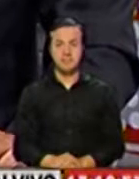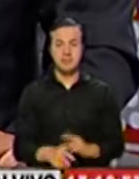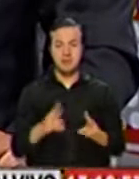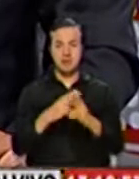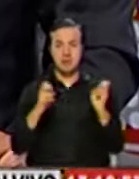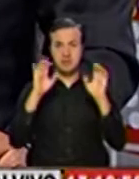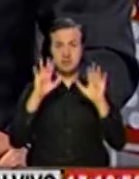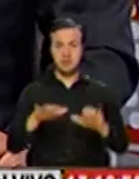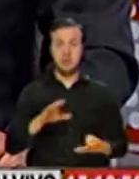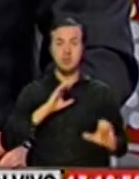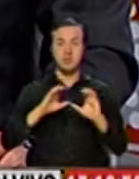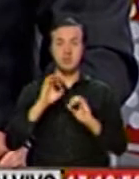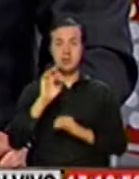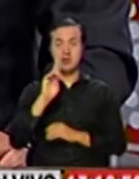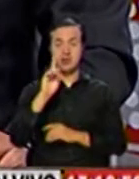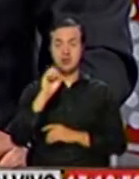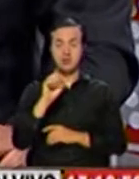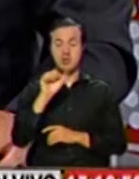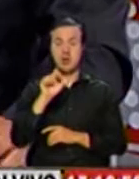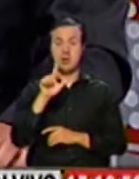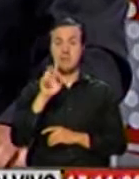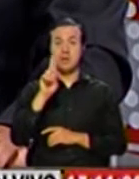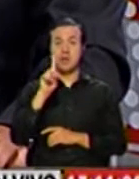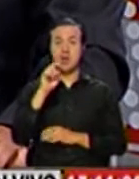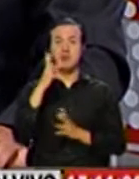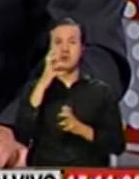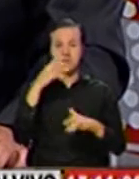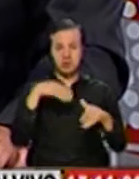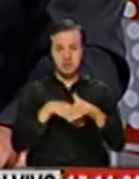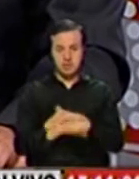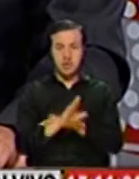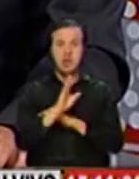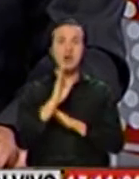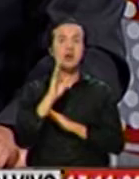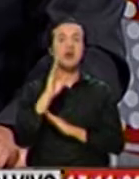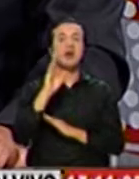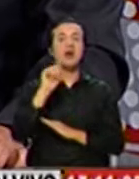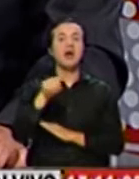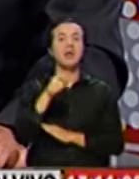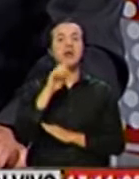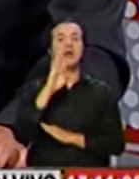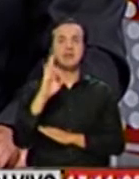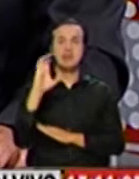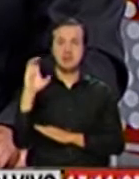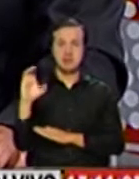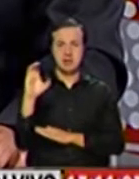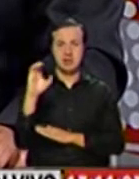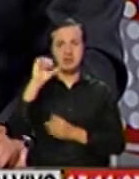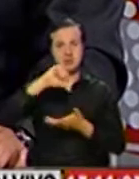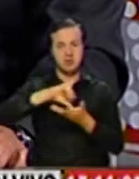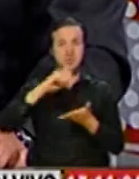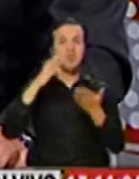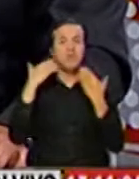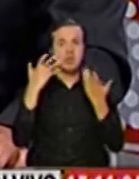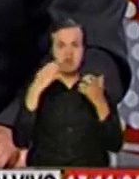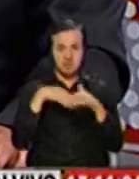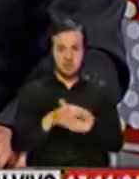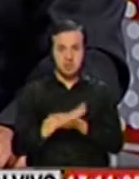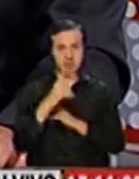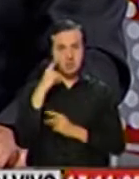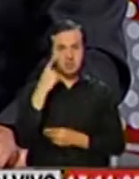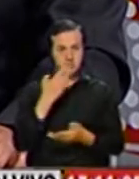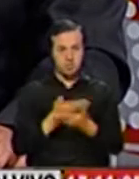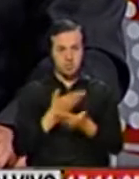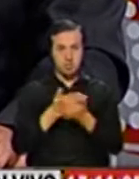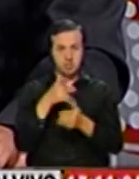Y el exsecretario de Comunicación, Fernando Alvarado Espinel, trató de ingresar a las instalaciones de TC Televisión en la ciudad de Guayaquil. Así lo evidencia